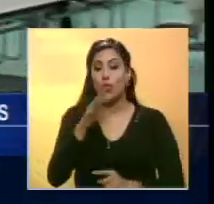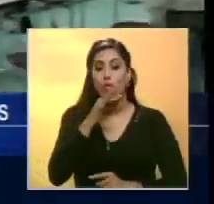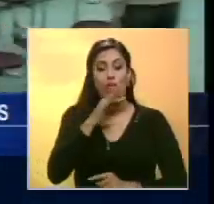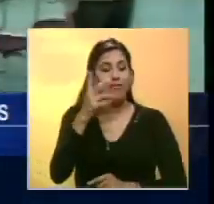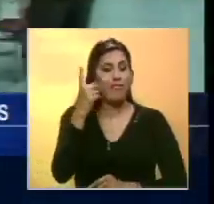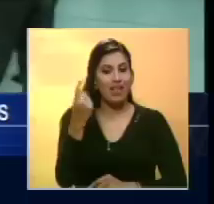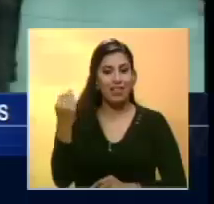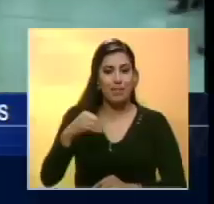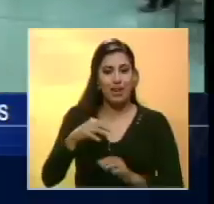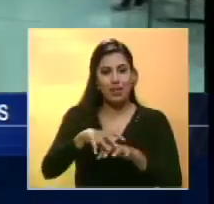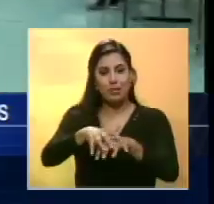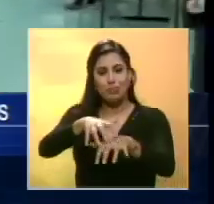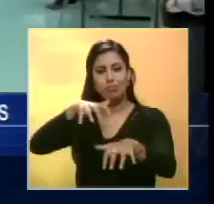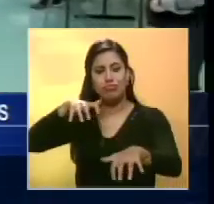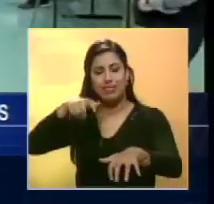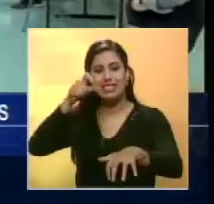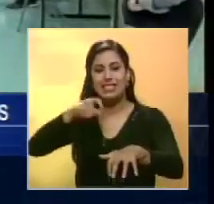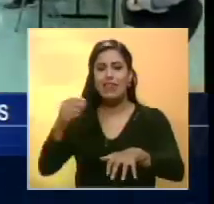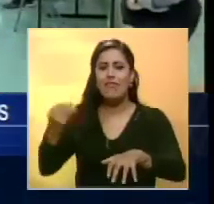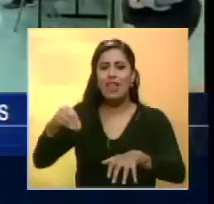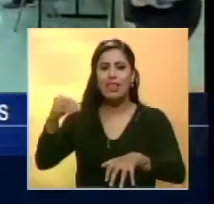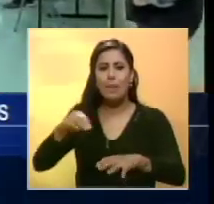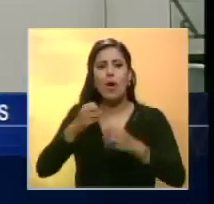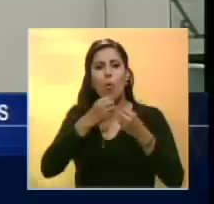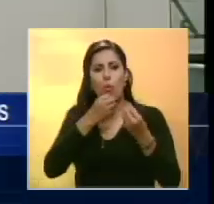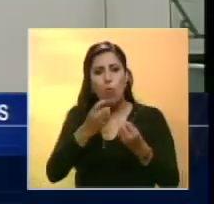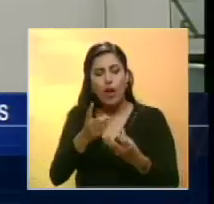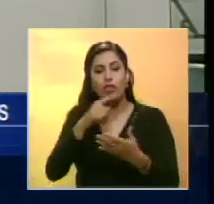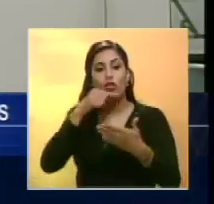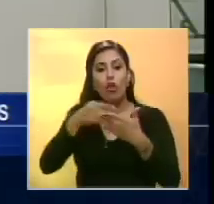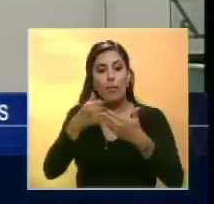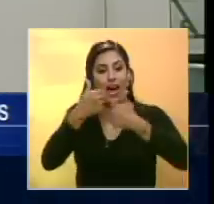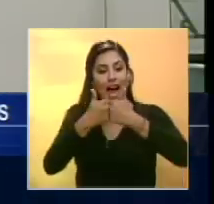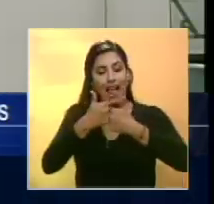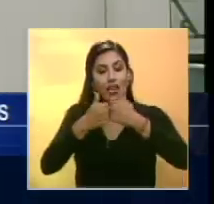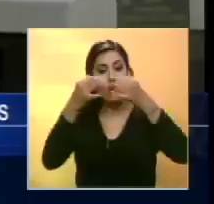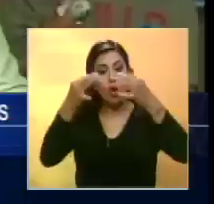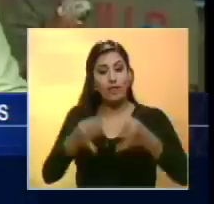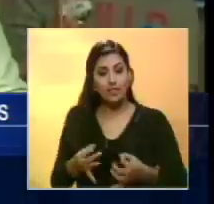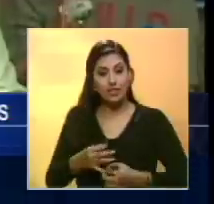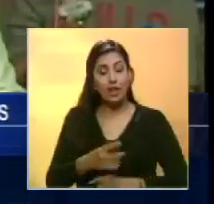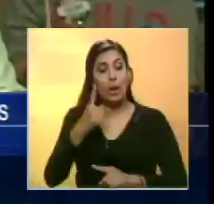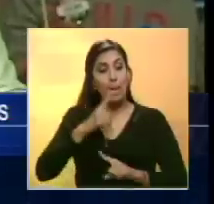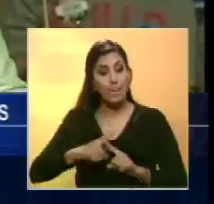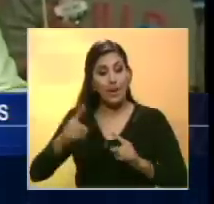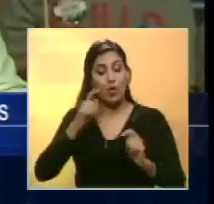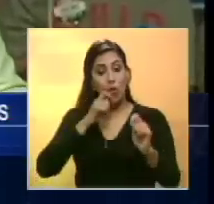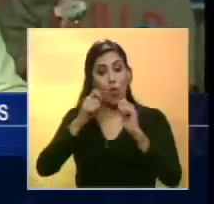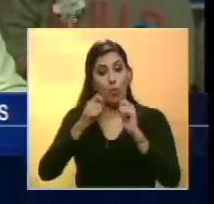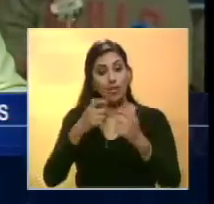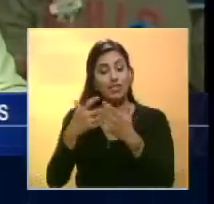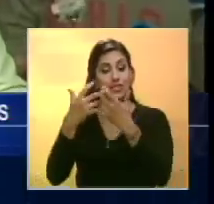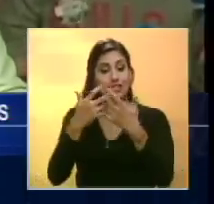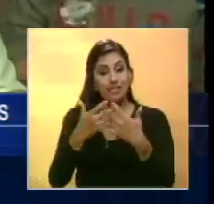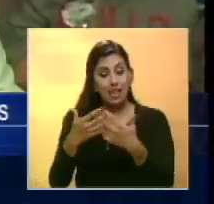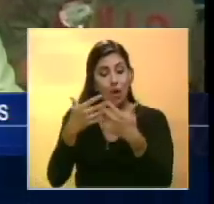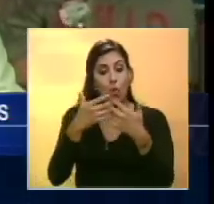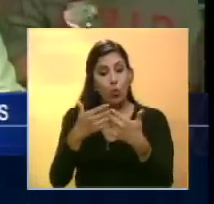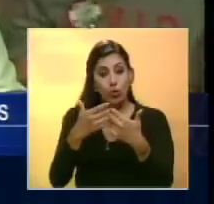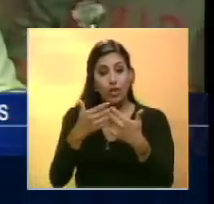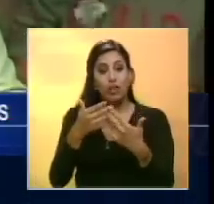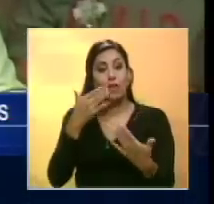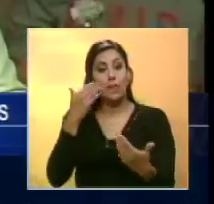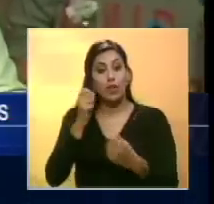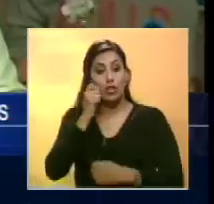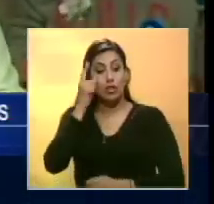han logrado el número de delegados necesarios para declararse los nominados de su partido. Según medios estadounidenses, la gran